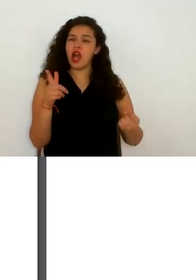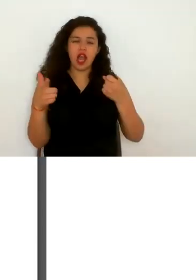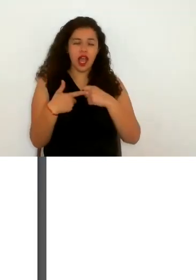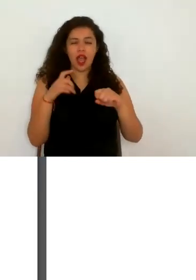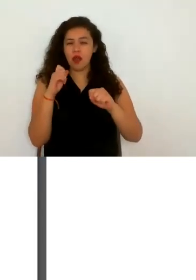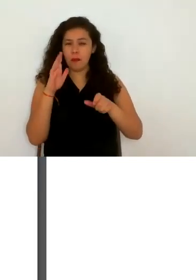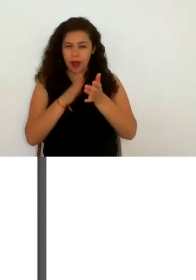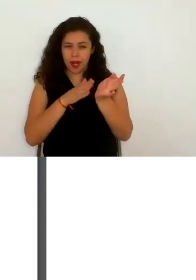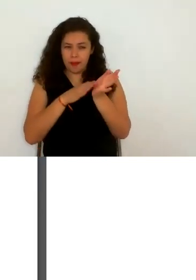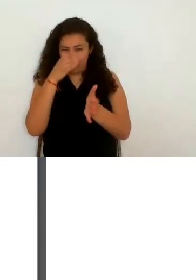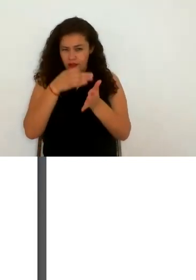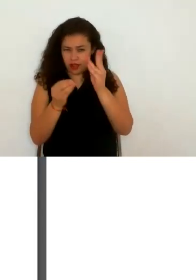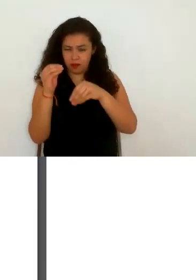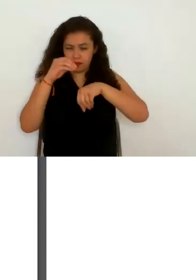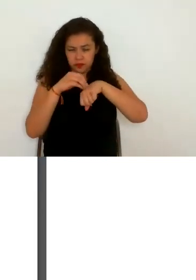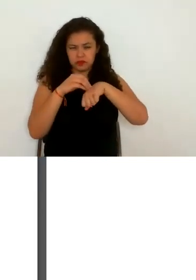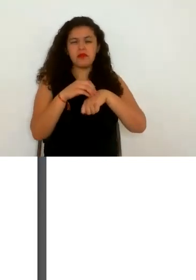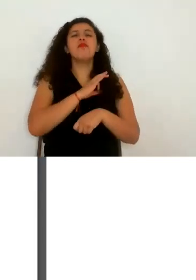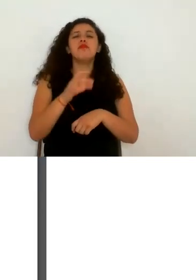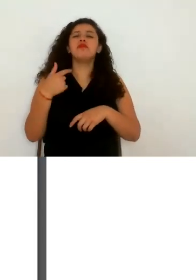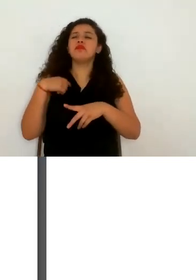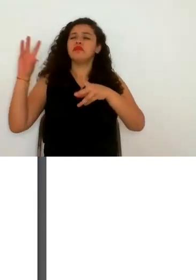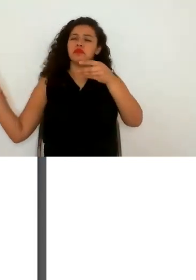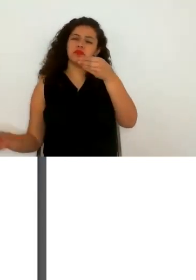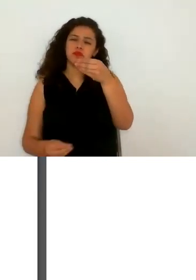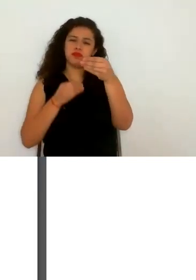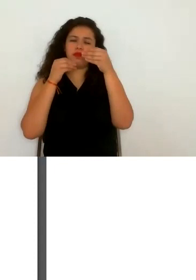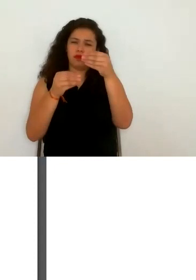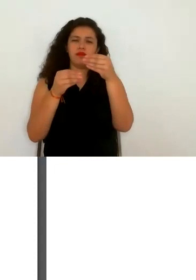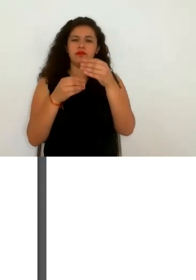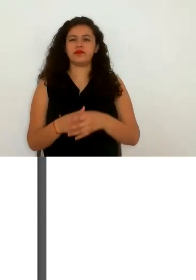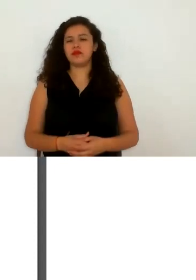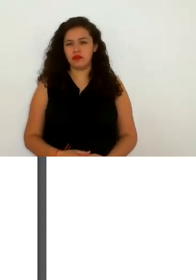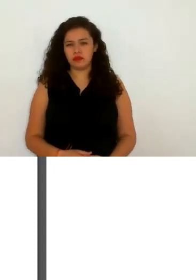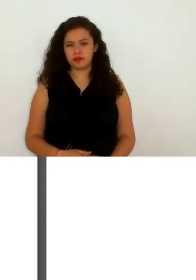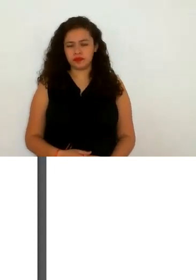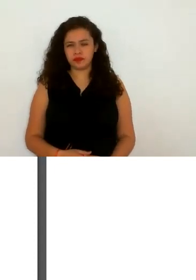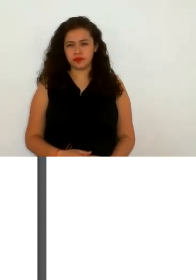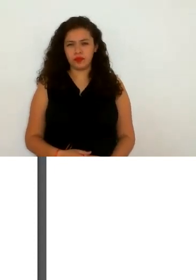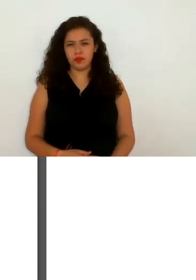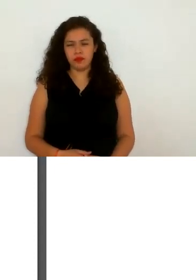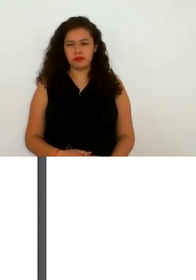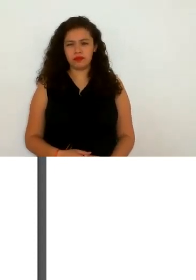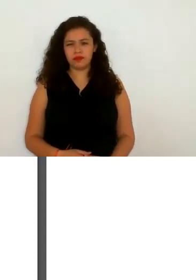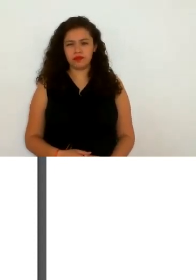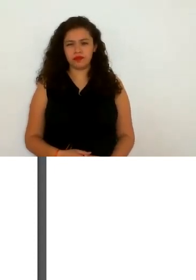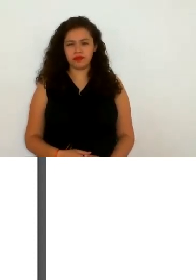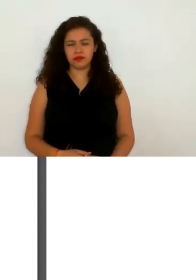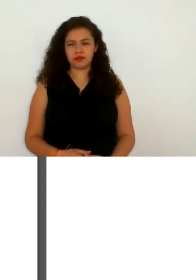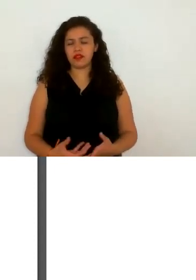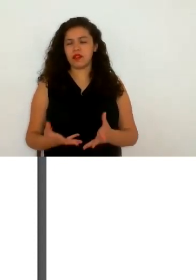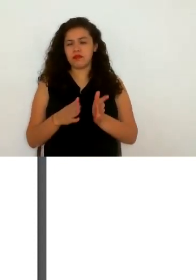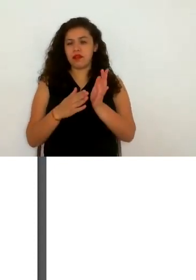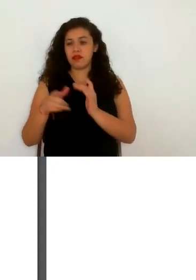algún documento, pueden adecuar este formato y anexar los que